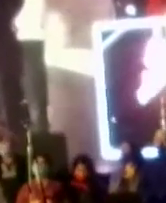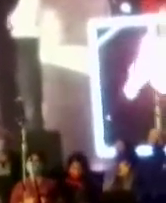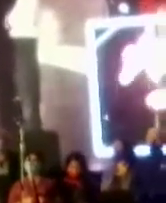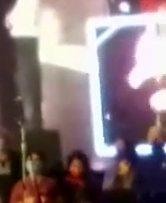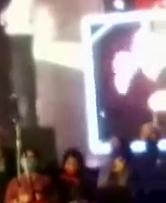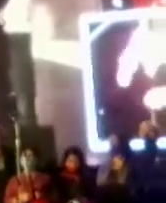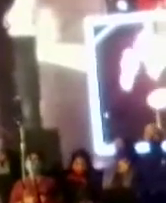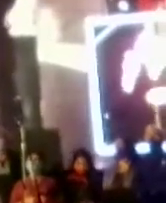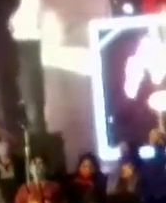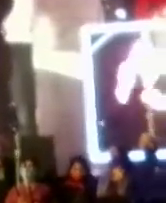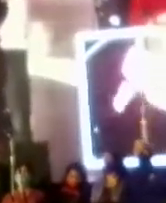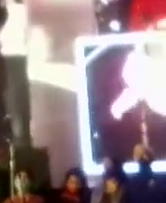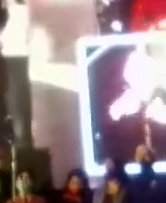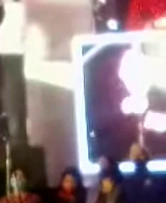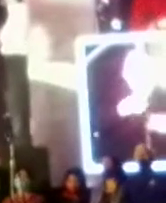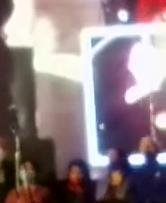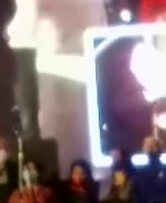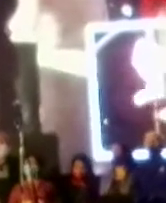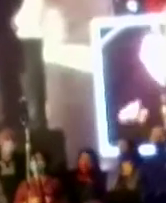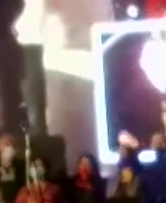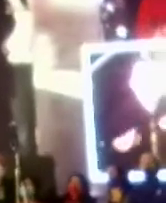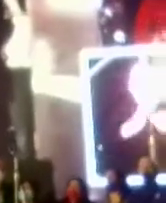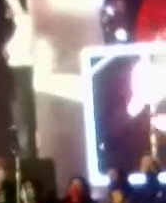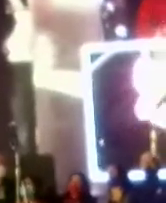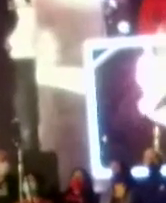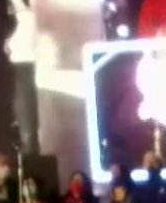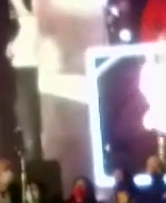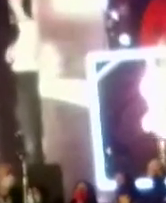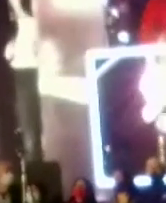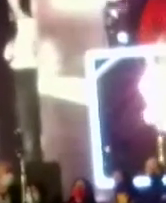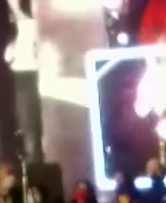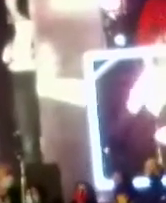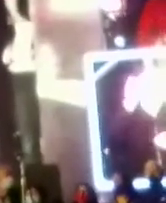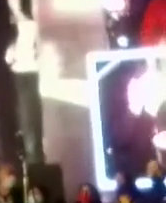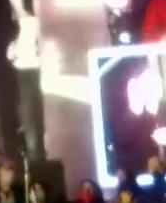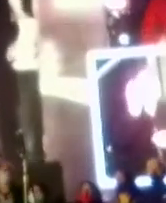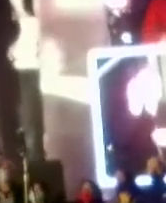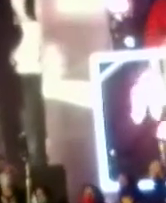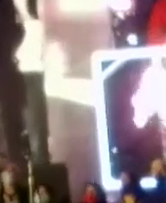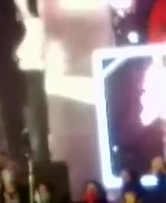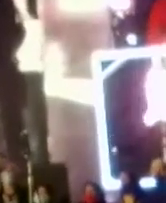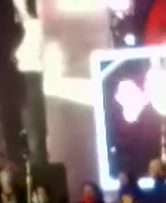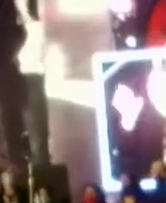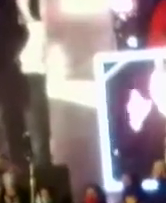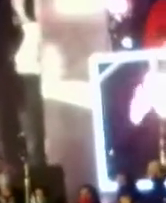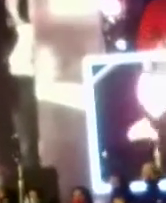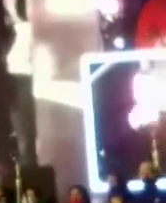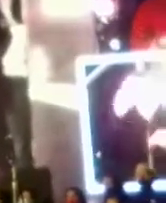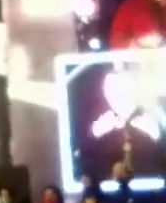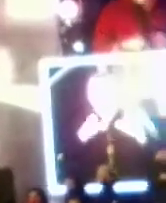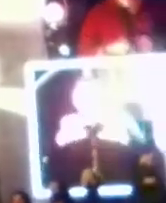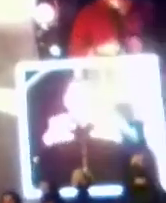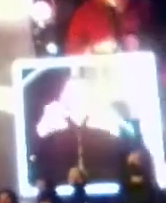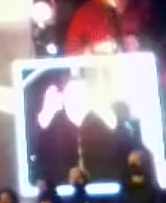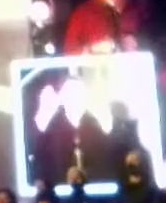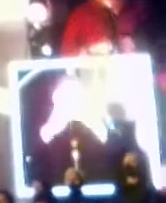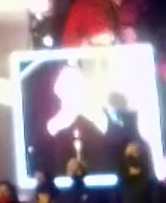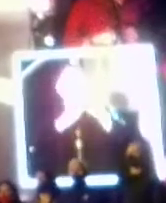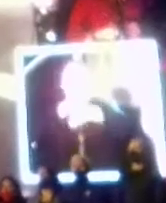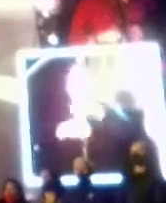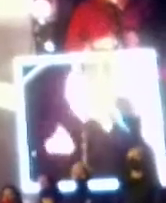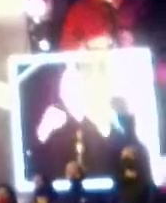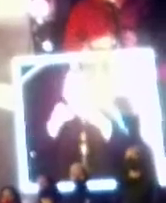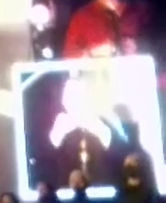empresas públicas, el papel del Estado, los derechos de las y los trabajadores, las libertades públicas, la violencia y la